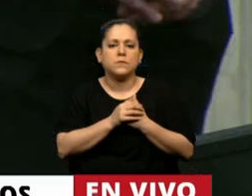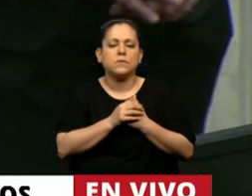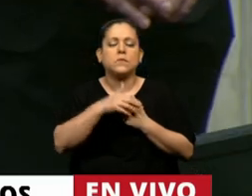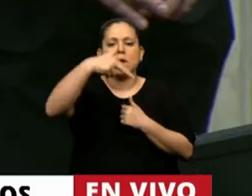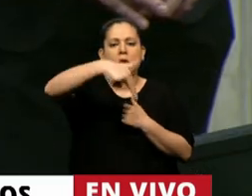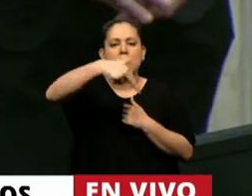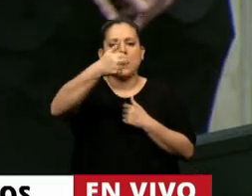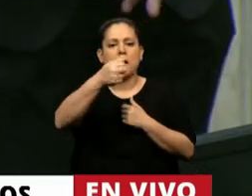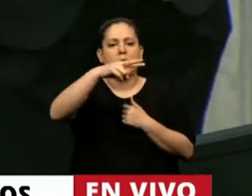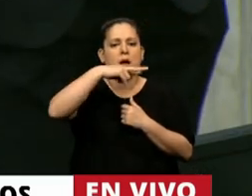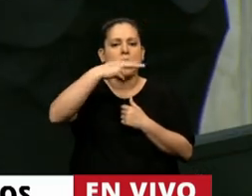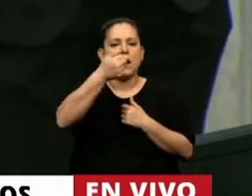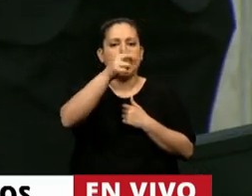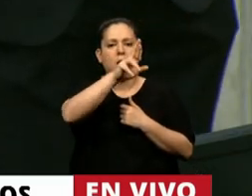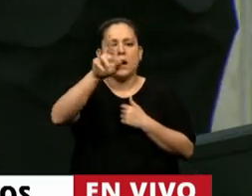Navarro